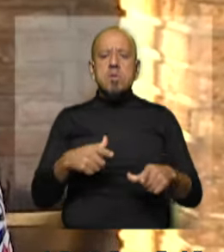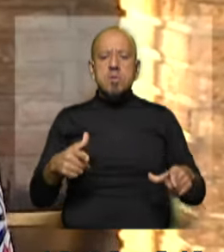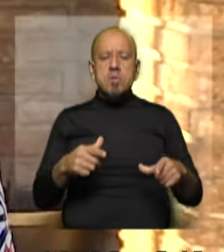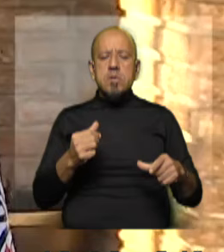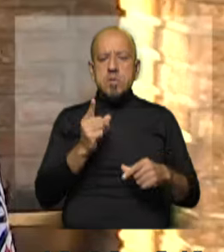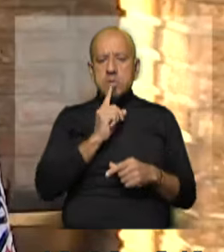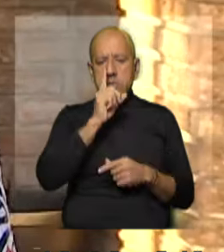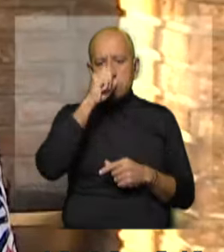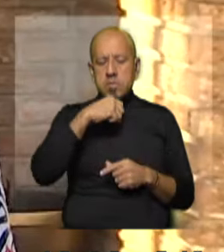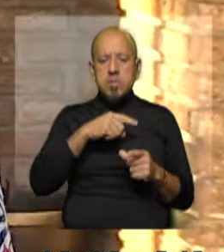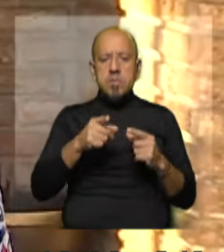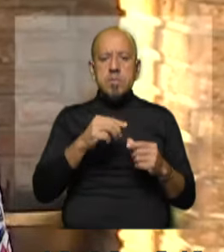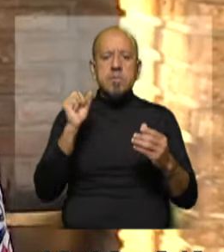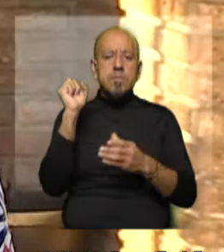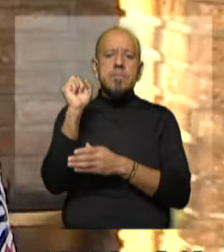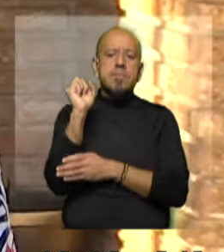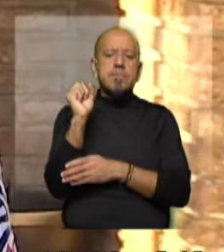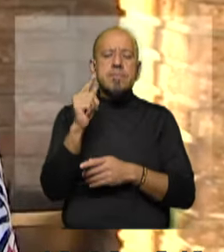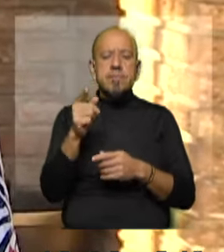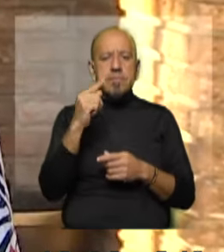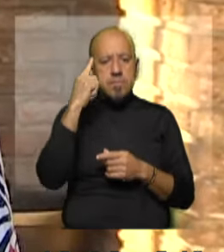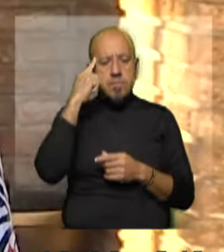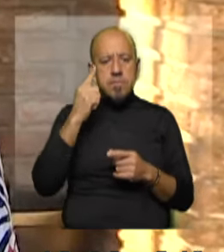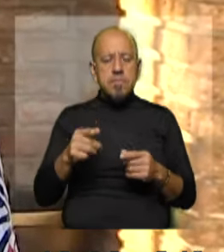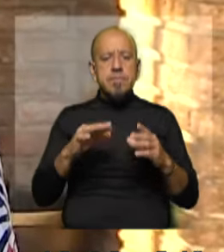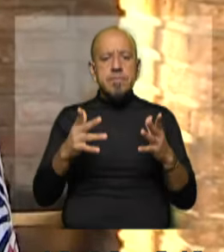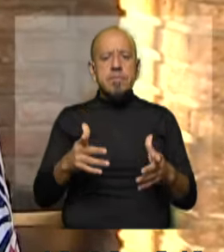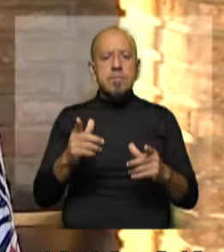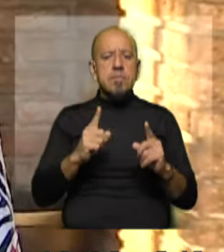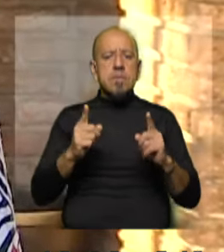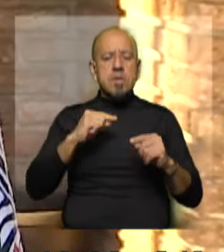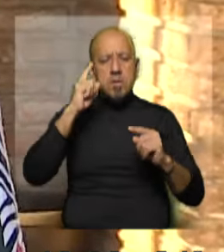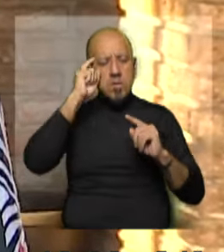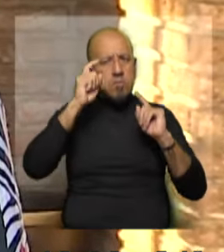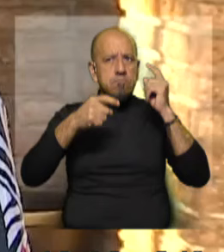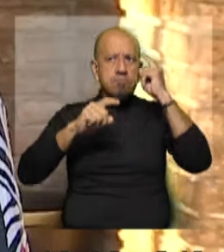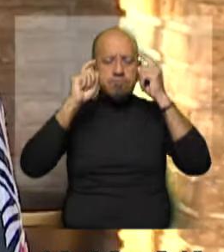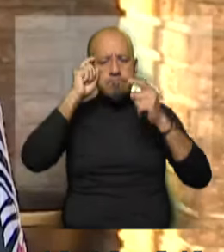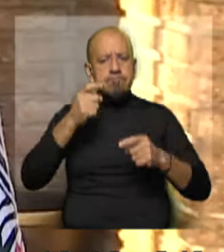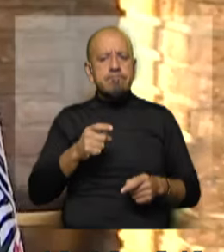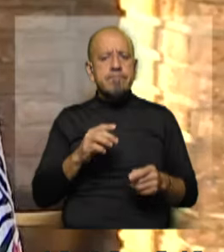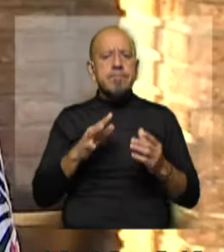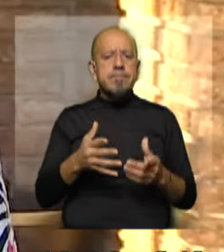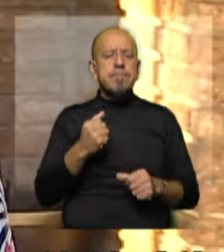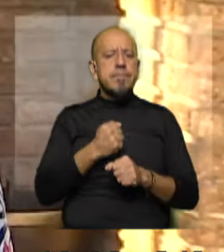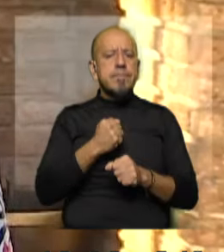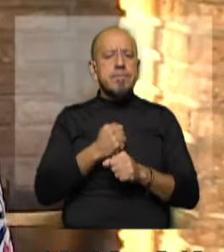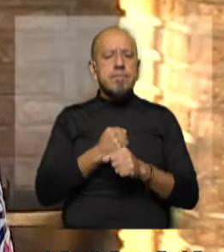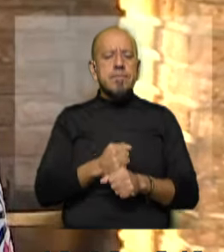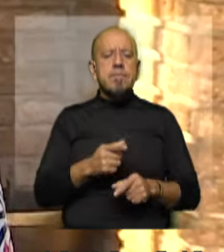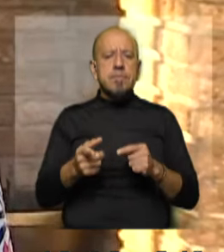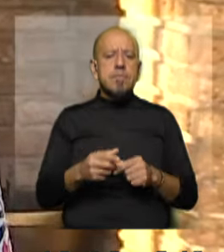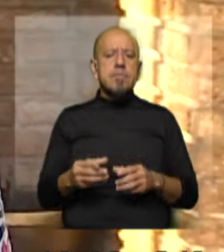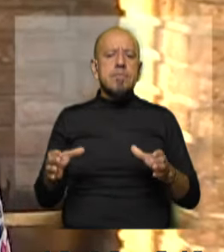Montevideo. ¿ADEOM tiene alguna mirada, algún aporte también a la hora de trabajar también en